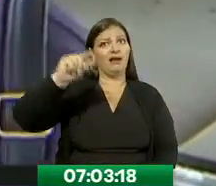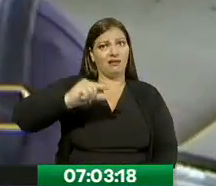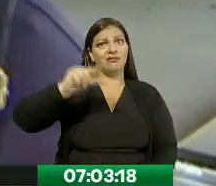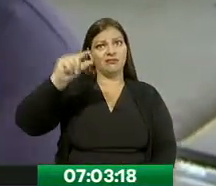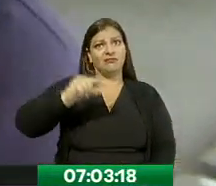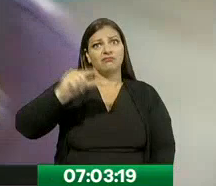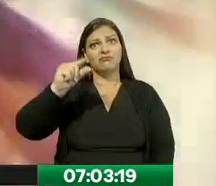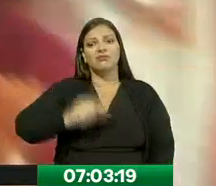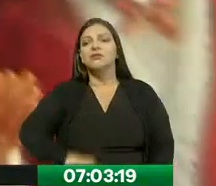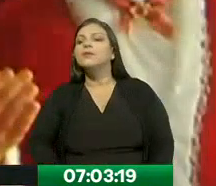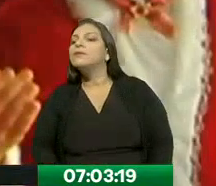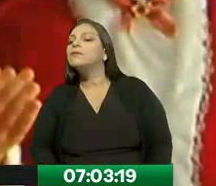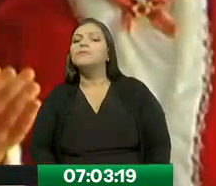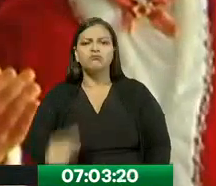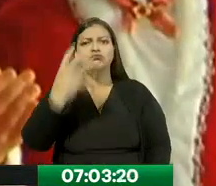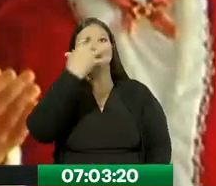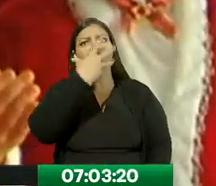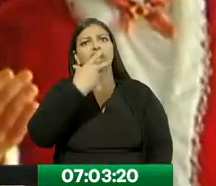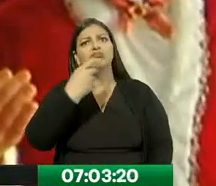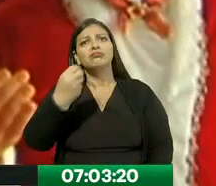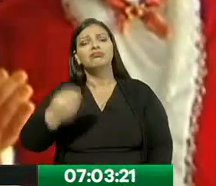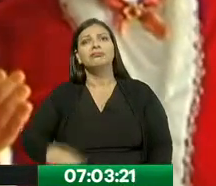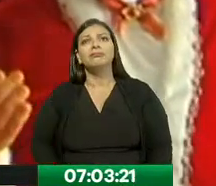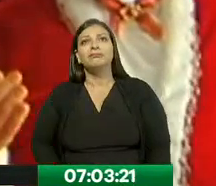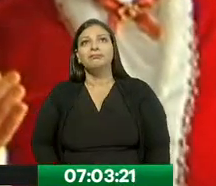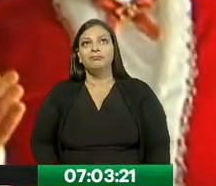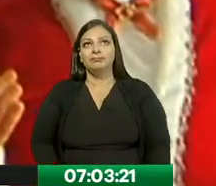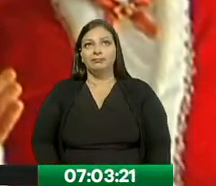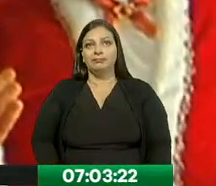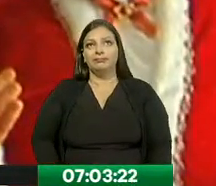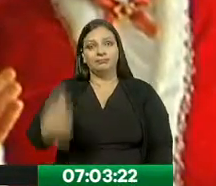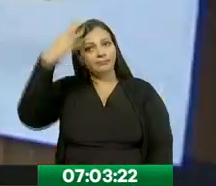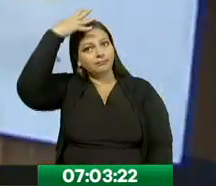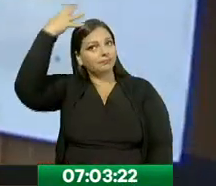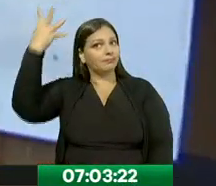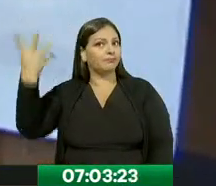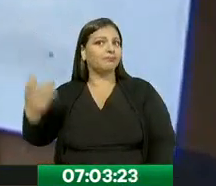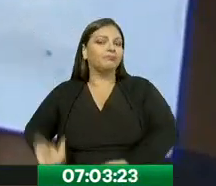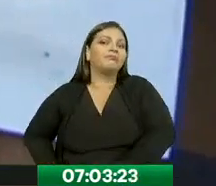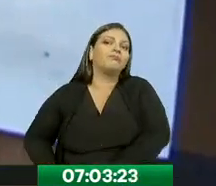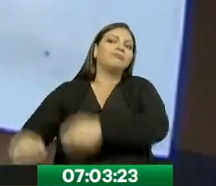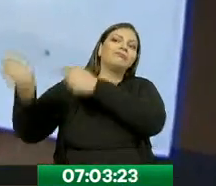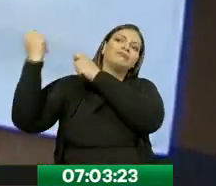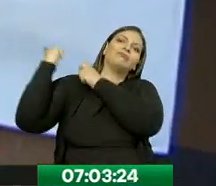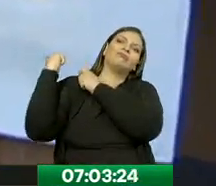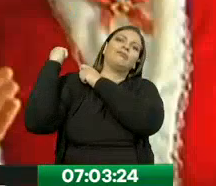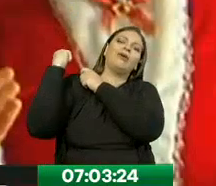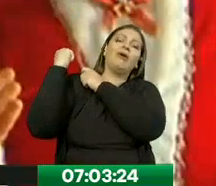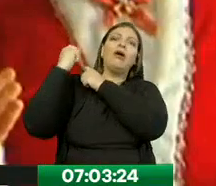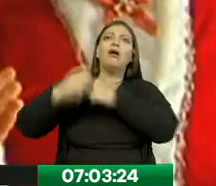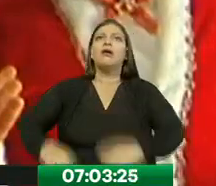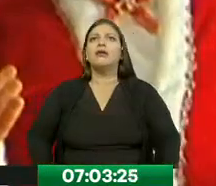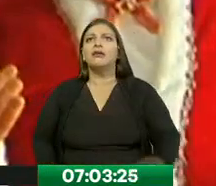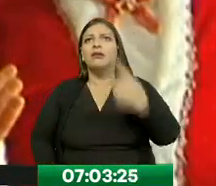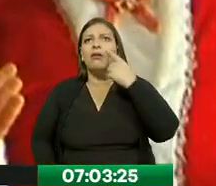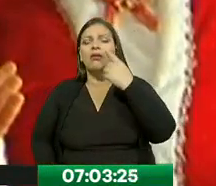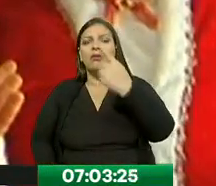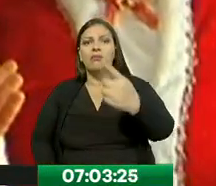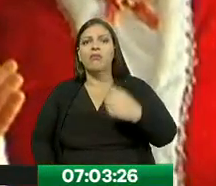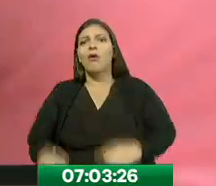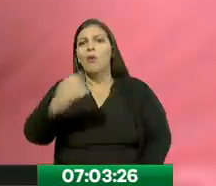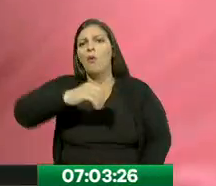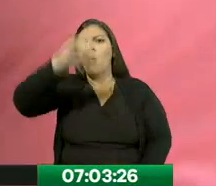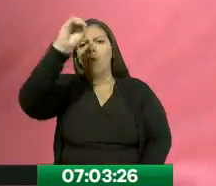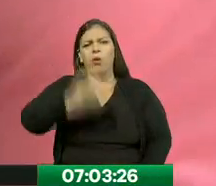hay encuentras cosas buenas. Papá Noel llega y de la mano las ofertas se hacen presentes y las voces replican que al comprar